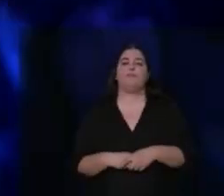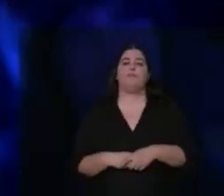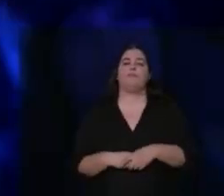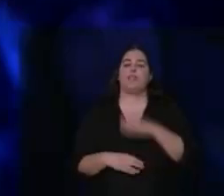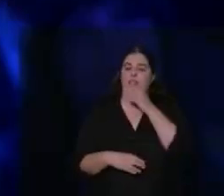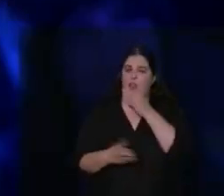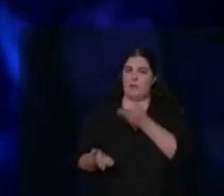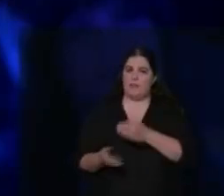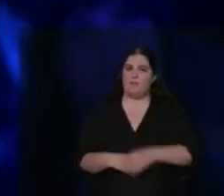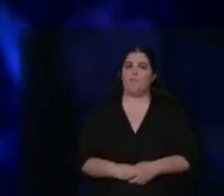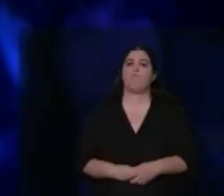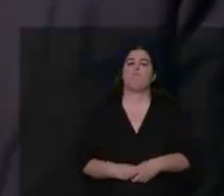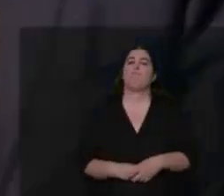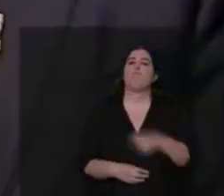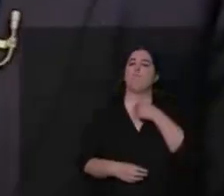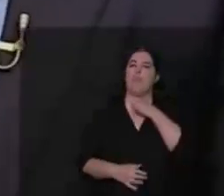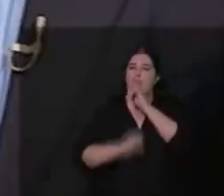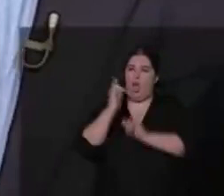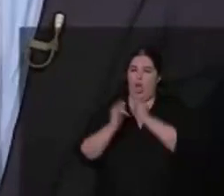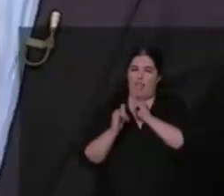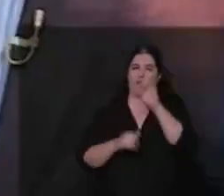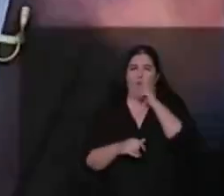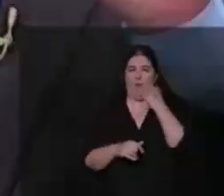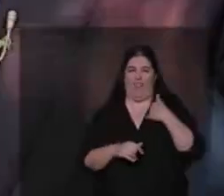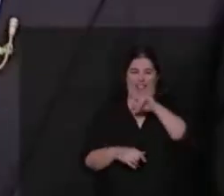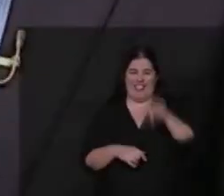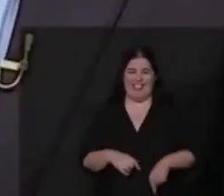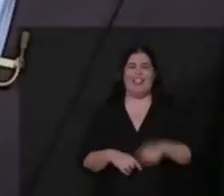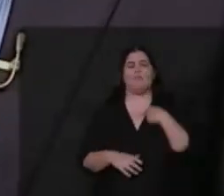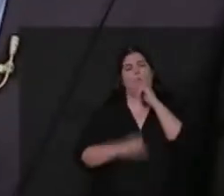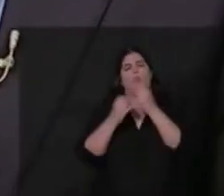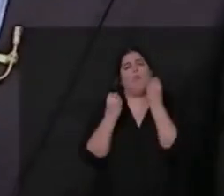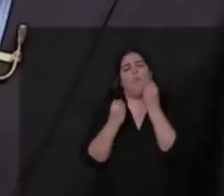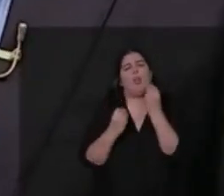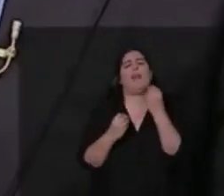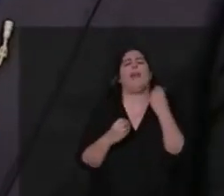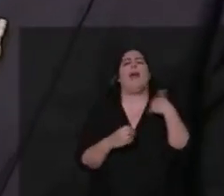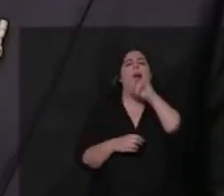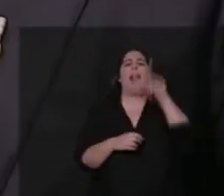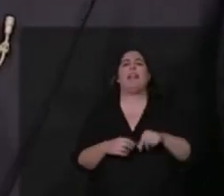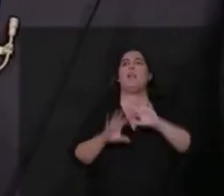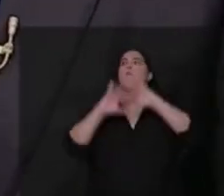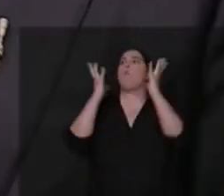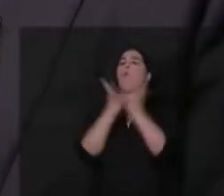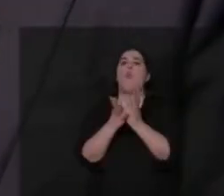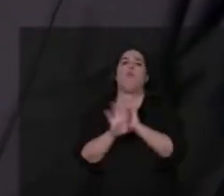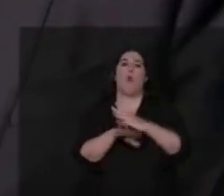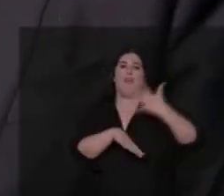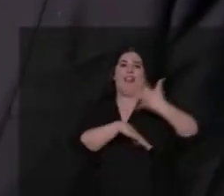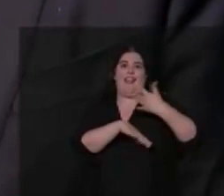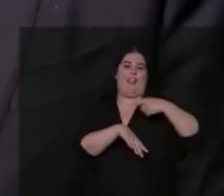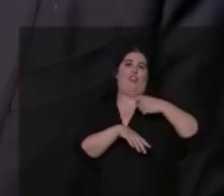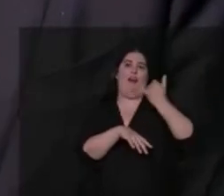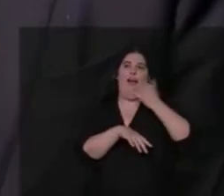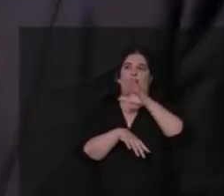Sergio Massa. Quiero contarle a los argentinos y a las argentinas por qué la Argentina es uno de los cinco elegibles mundiales. Básicamente,